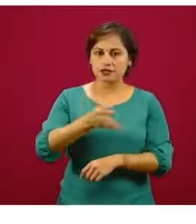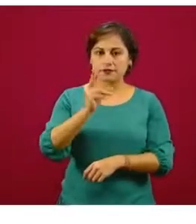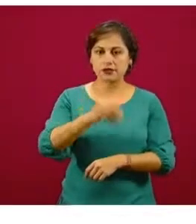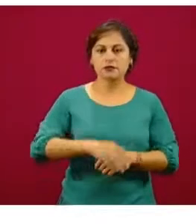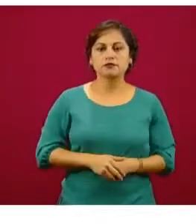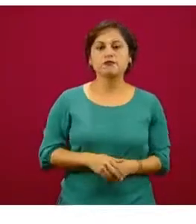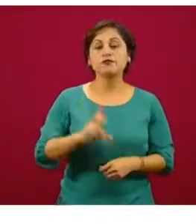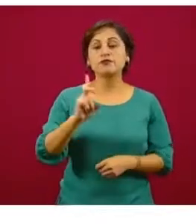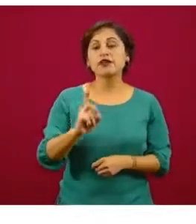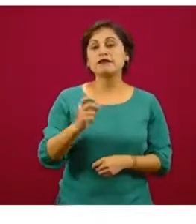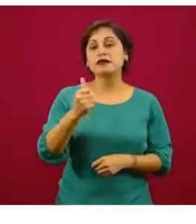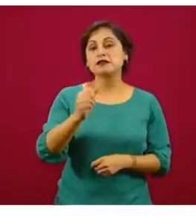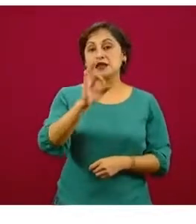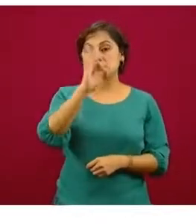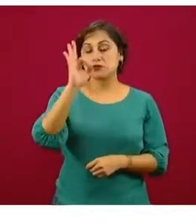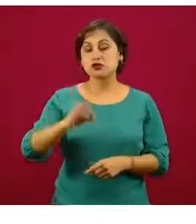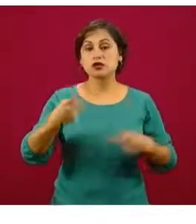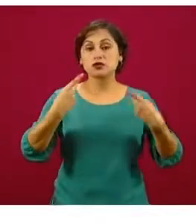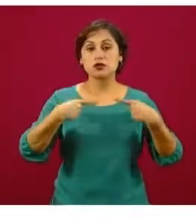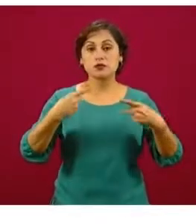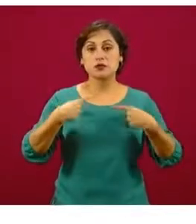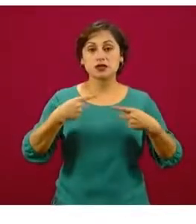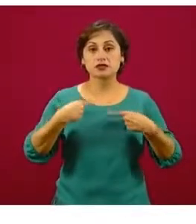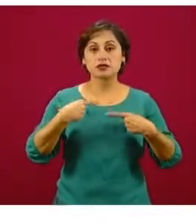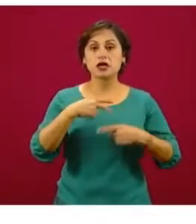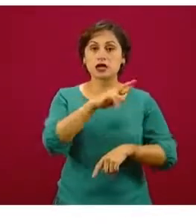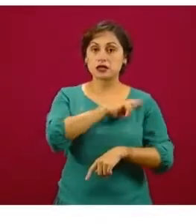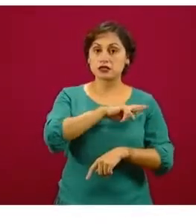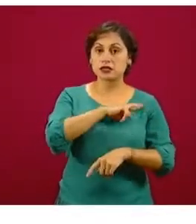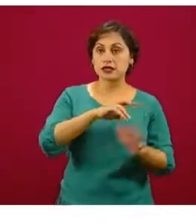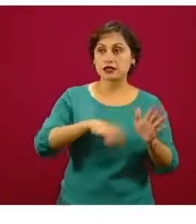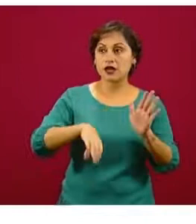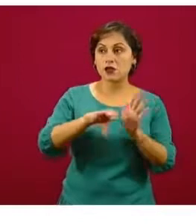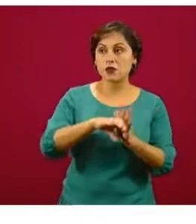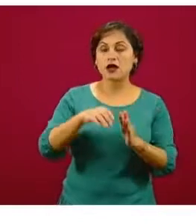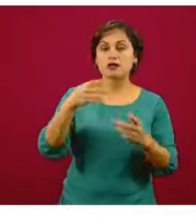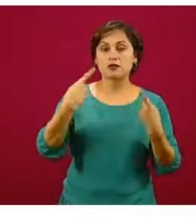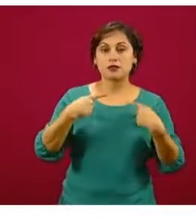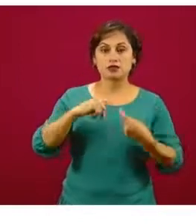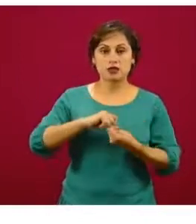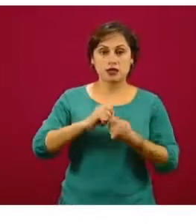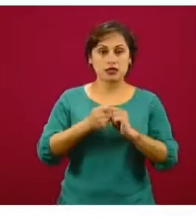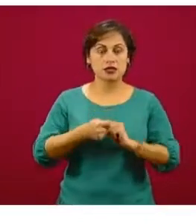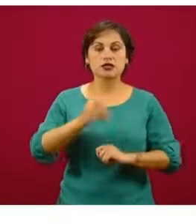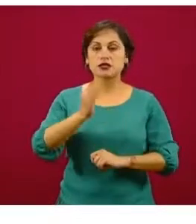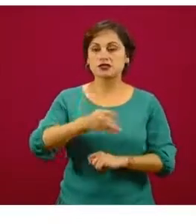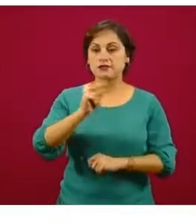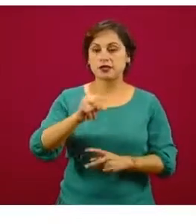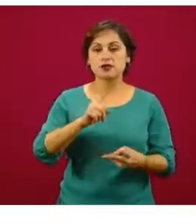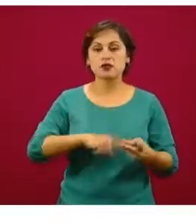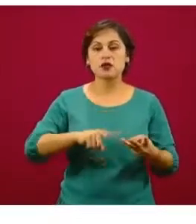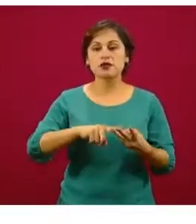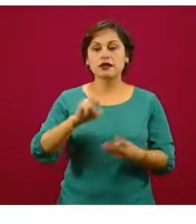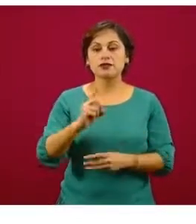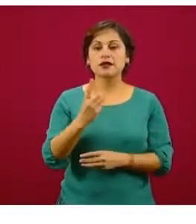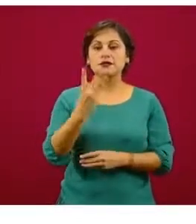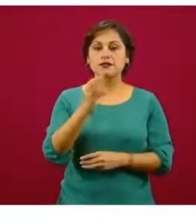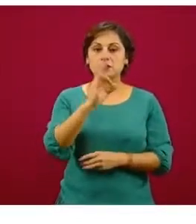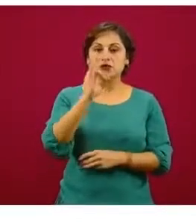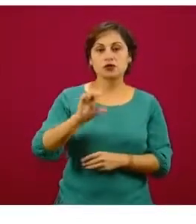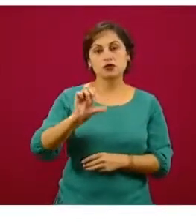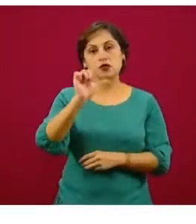36% no le rentaría una habitación a una persona trans y 32% a una persona lesbiana o gay, es decir,